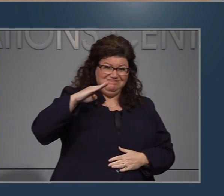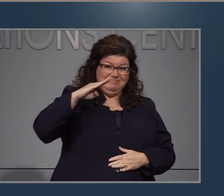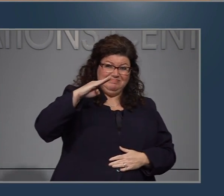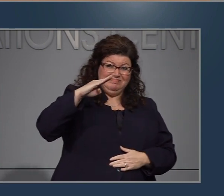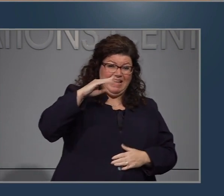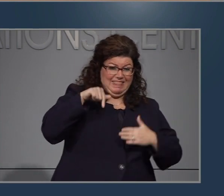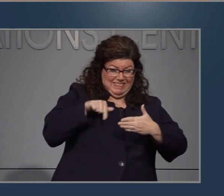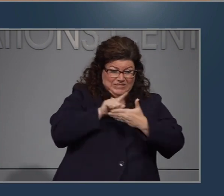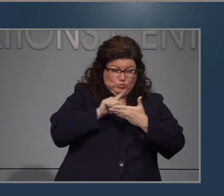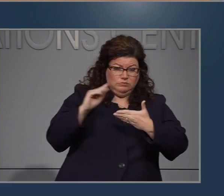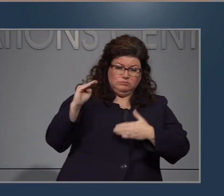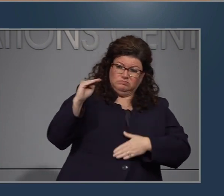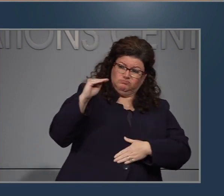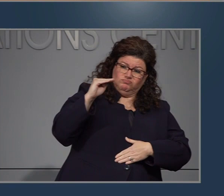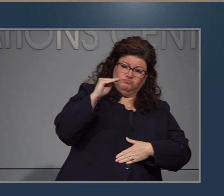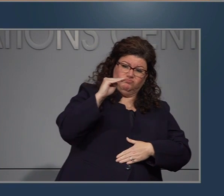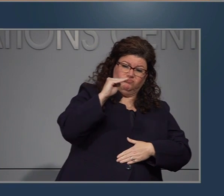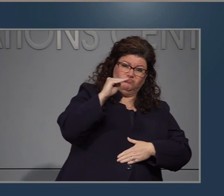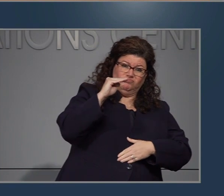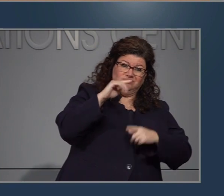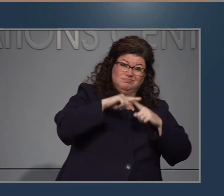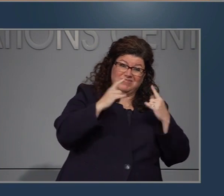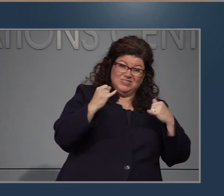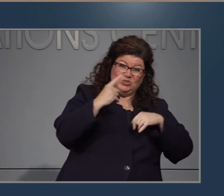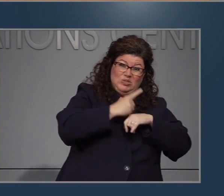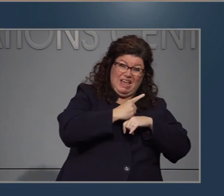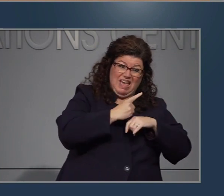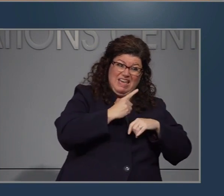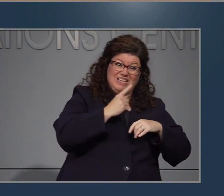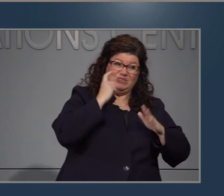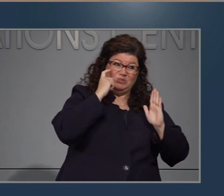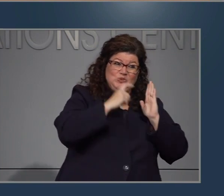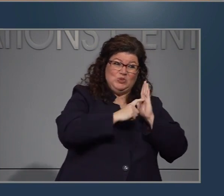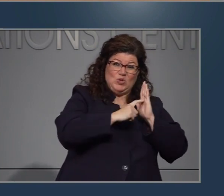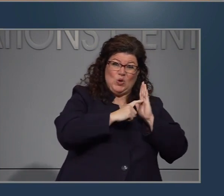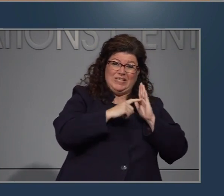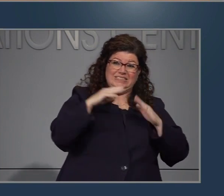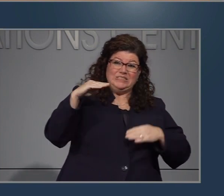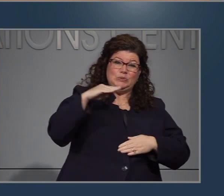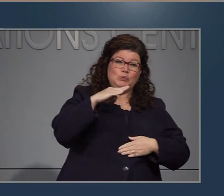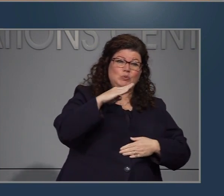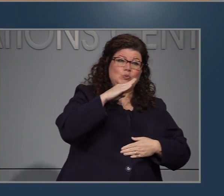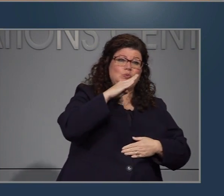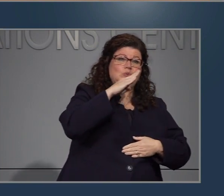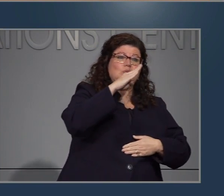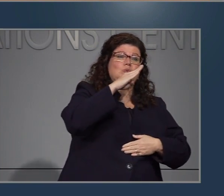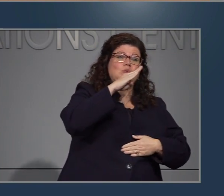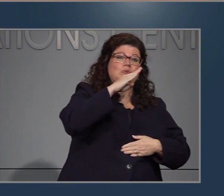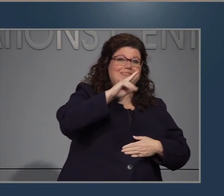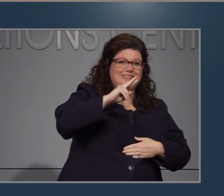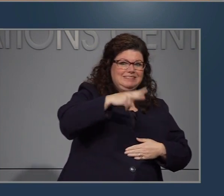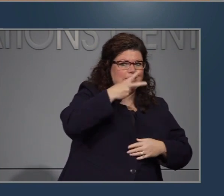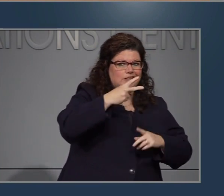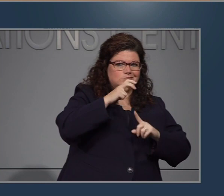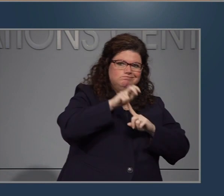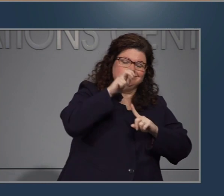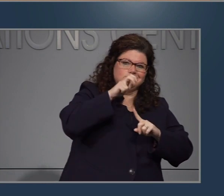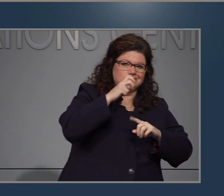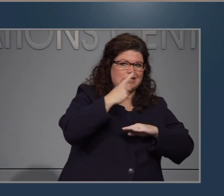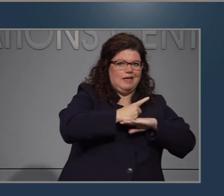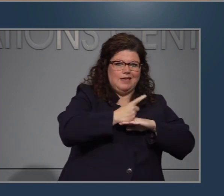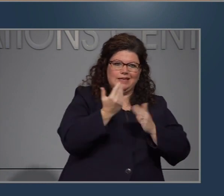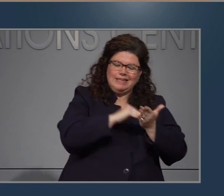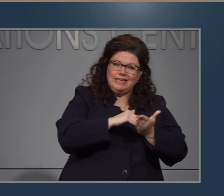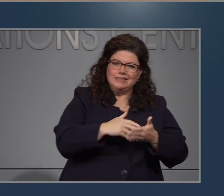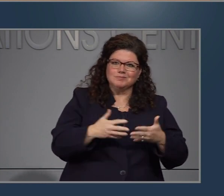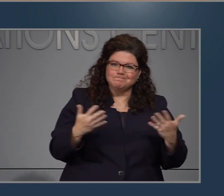ver que la línea amarilla de nuevo está viendo un poco de nivelación en la última semana, pero hoy es el segundo día con el